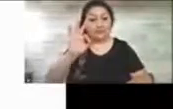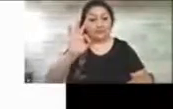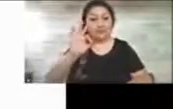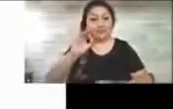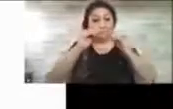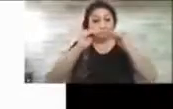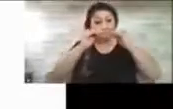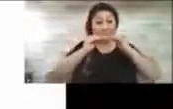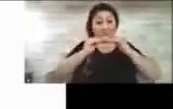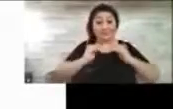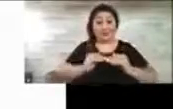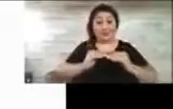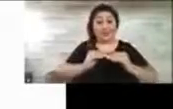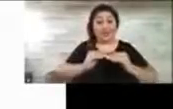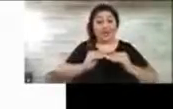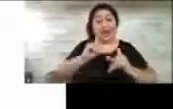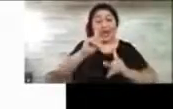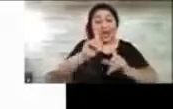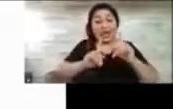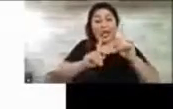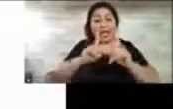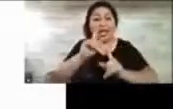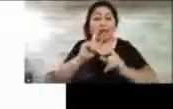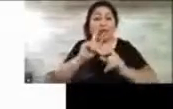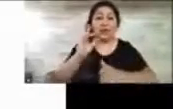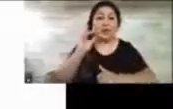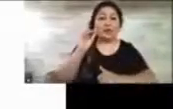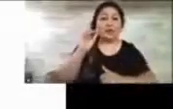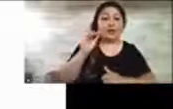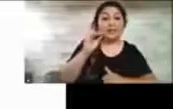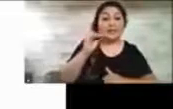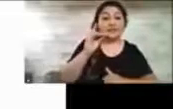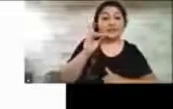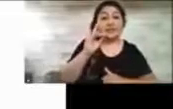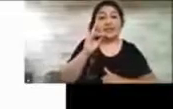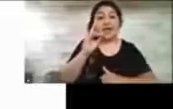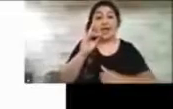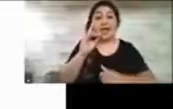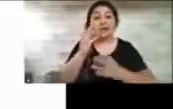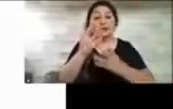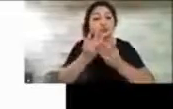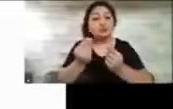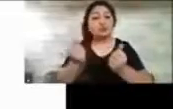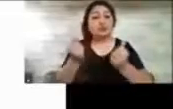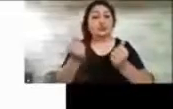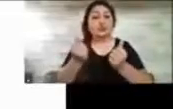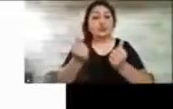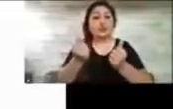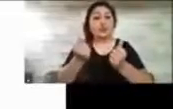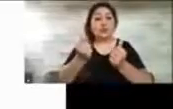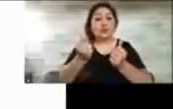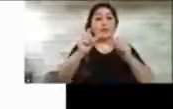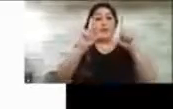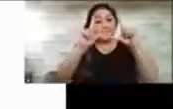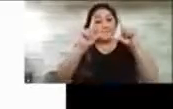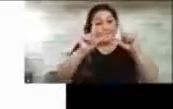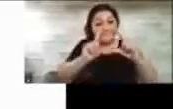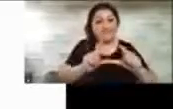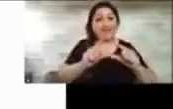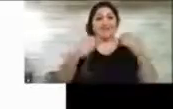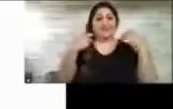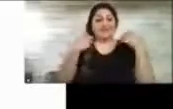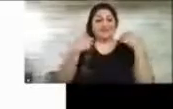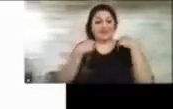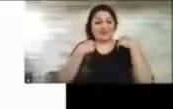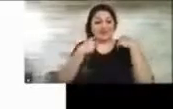avanza algún tipo de severidad o discapacidad moderada, van ocupando menos puestos de trabajo, menos